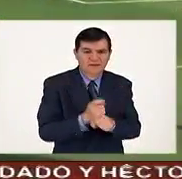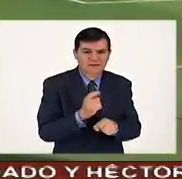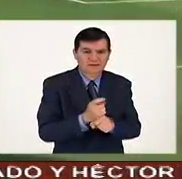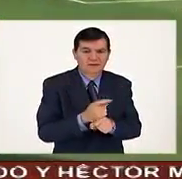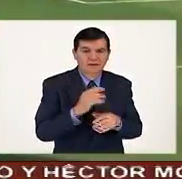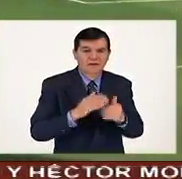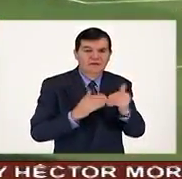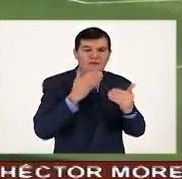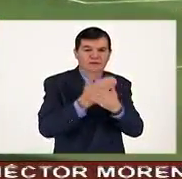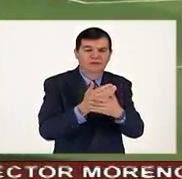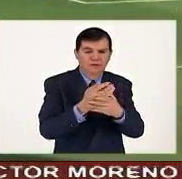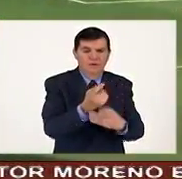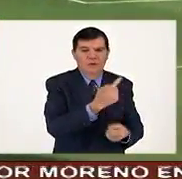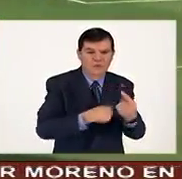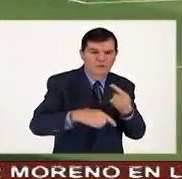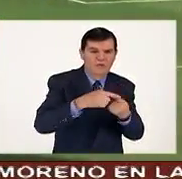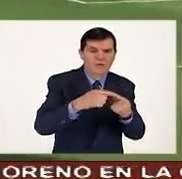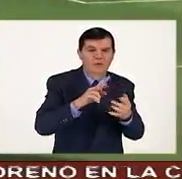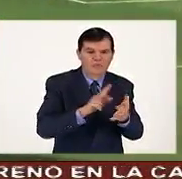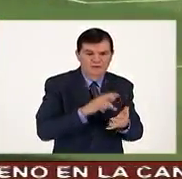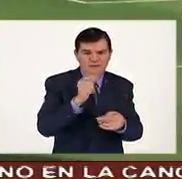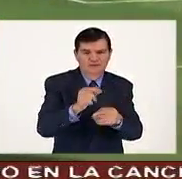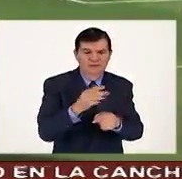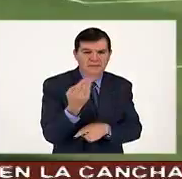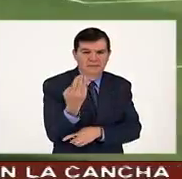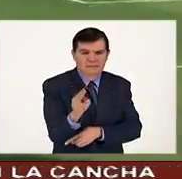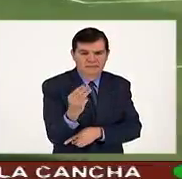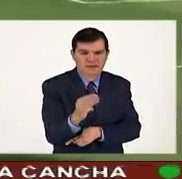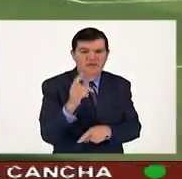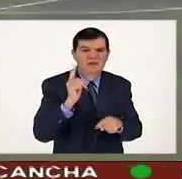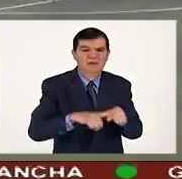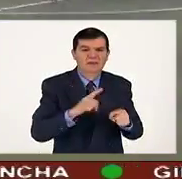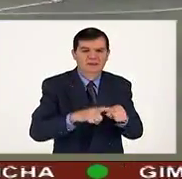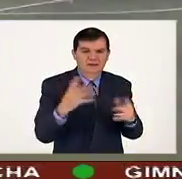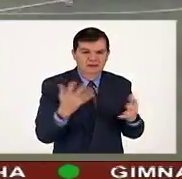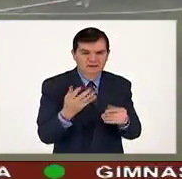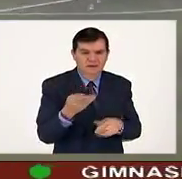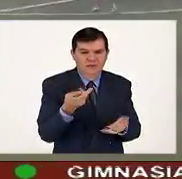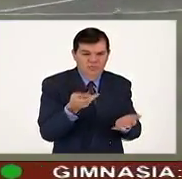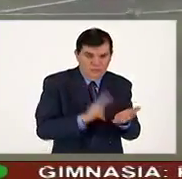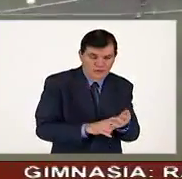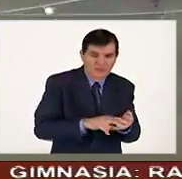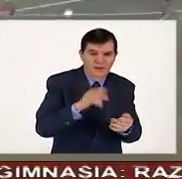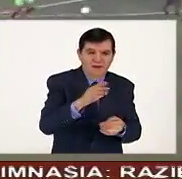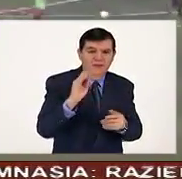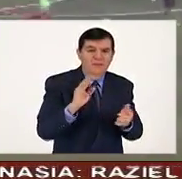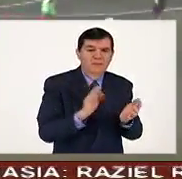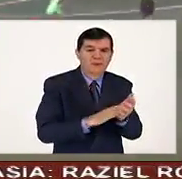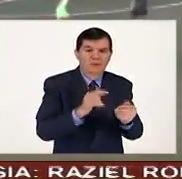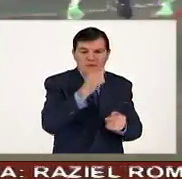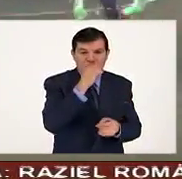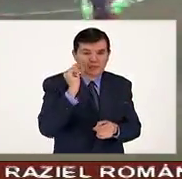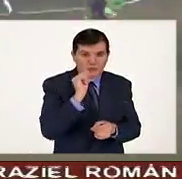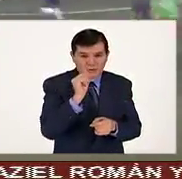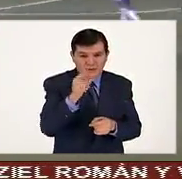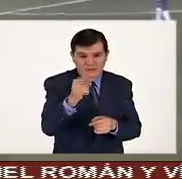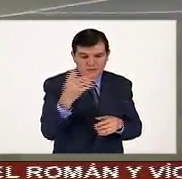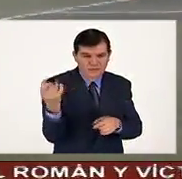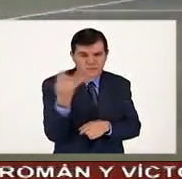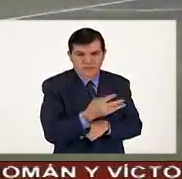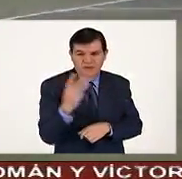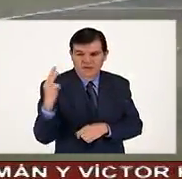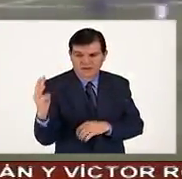Todavía faltará la vuelta, me refiero hasta mayo, para saber quién será. Si es bicampeón, los Bravos de Juárez, los cuales